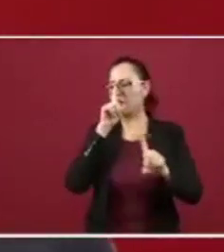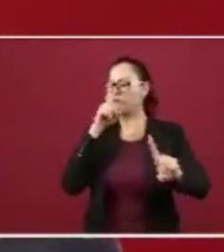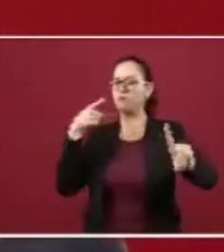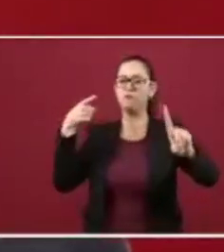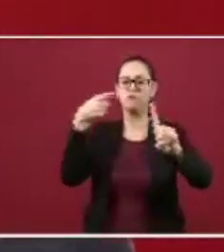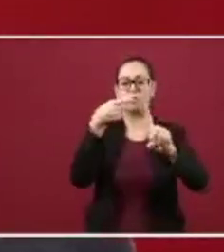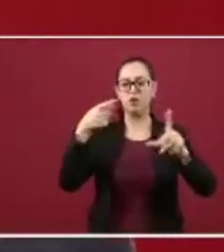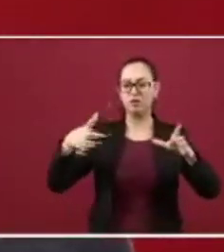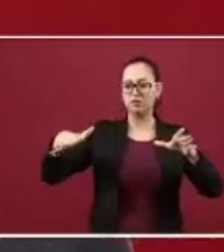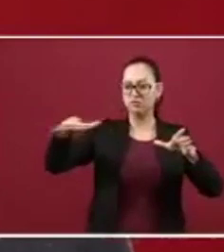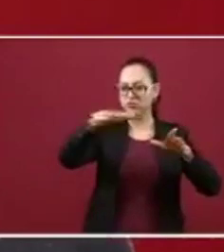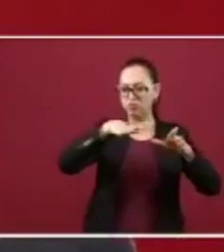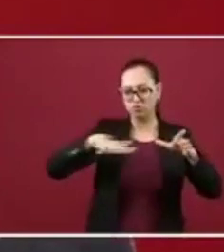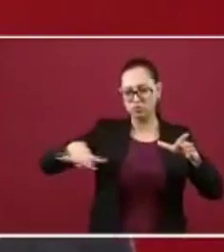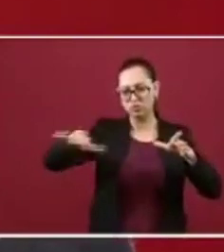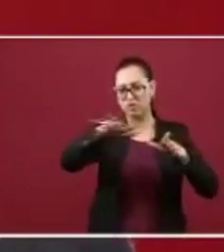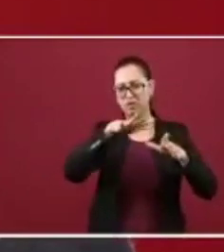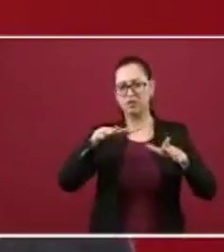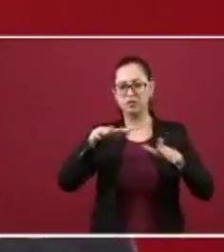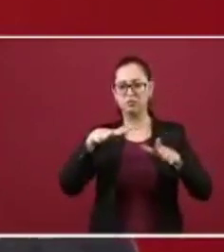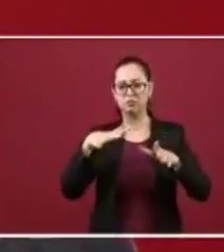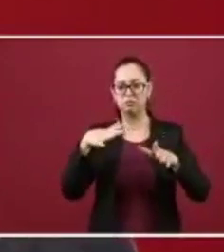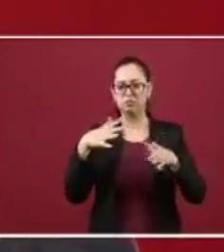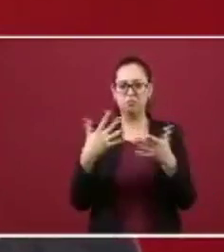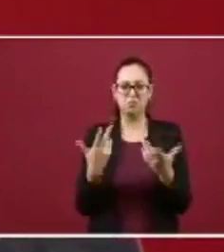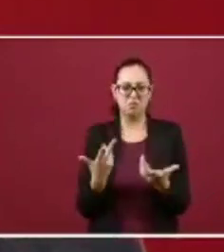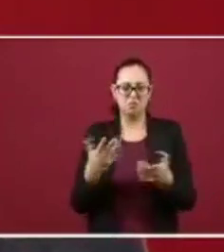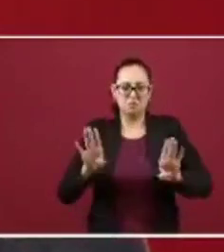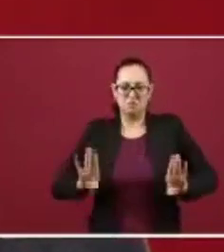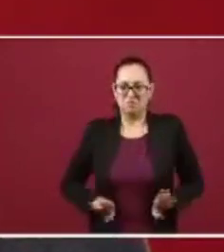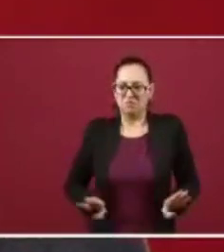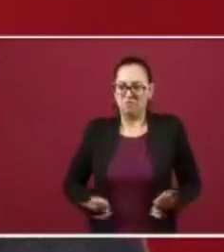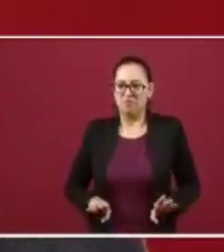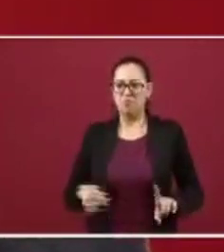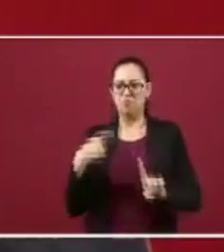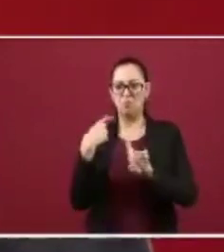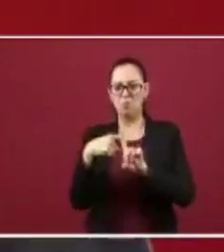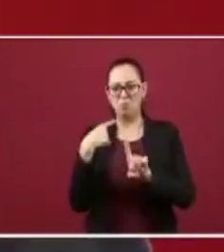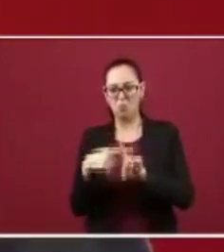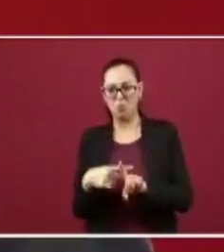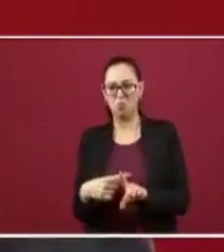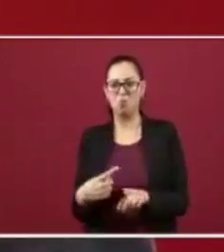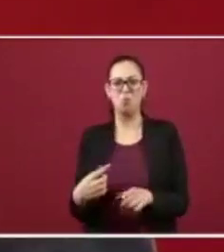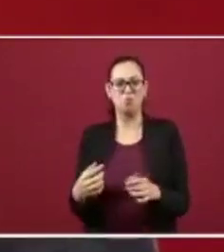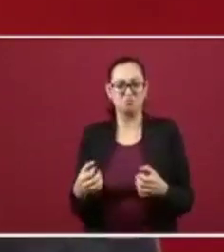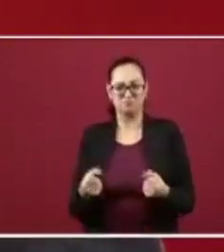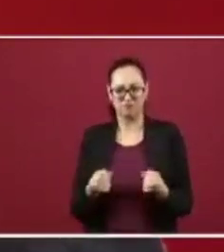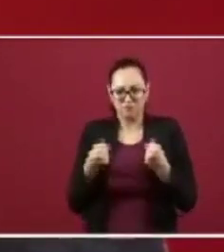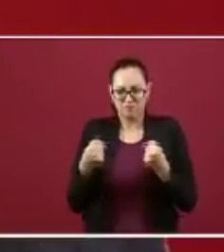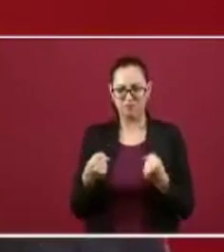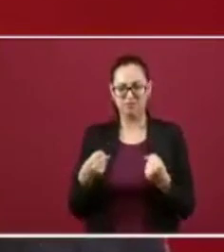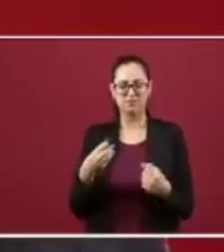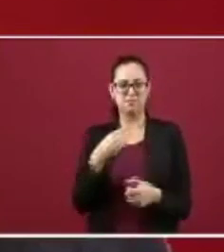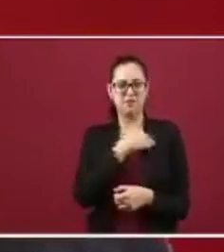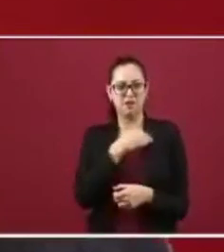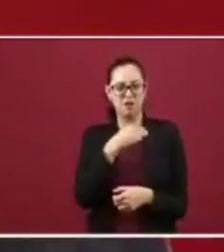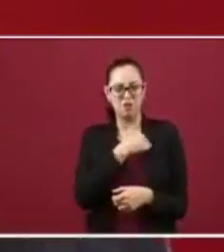social y de fortalecimiento de valores morales,